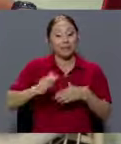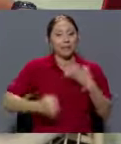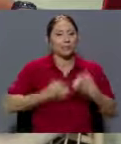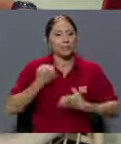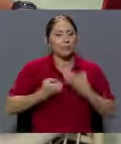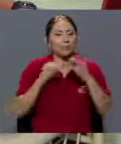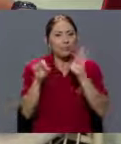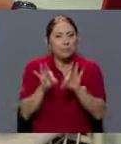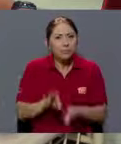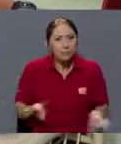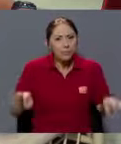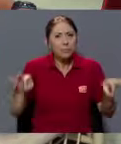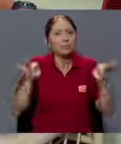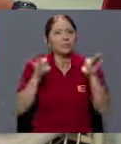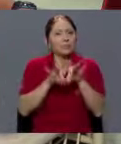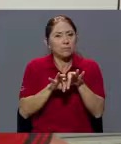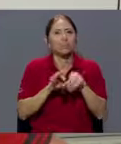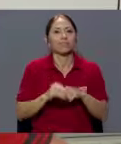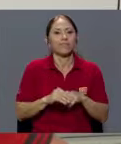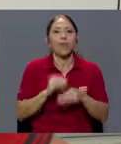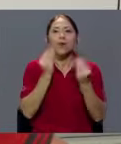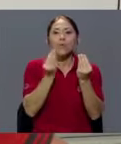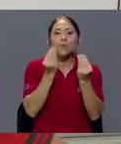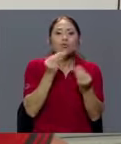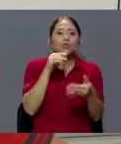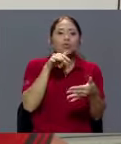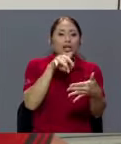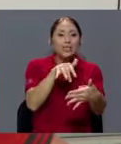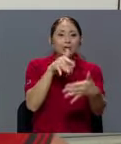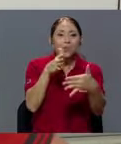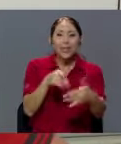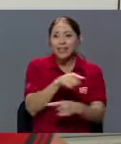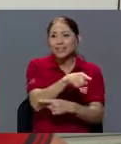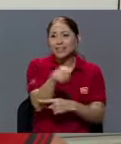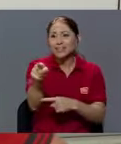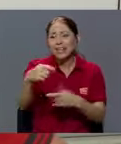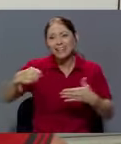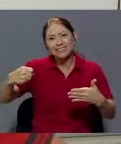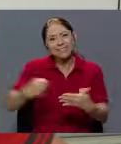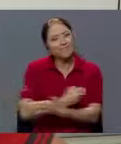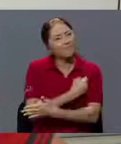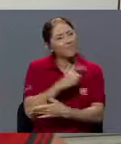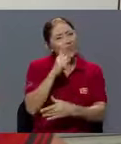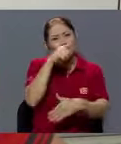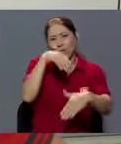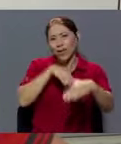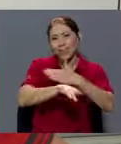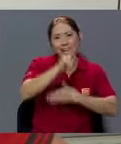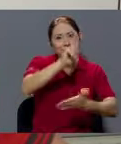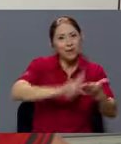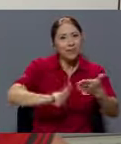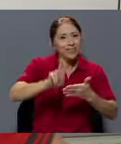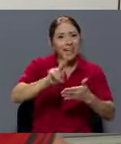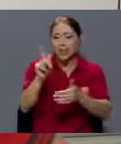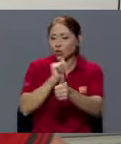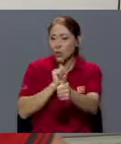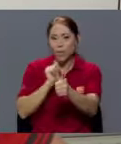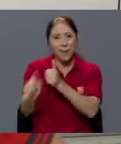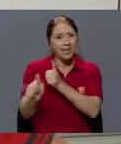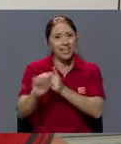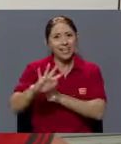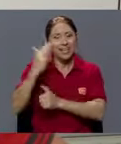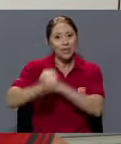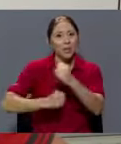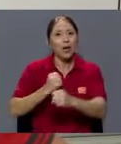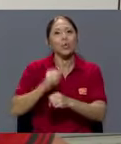dije, la parte emocional es muy importante y hay muchos estudiantes que lastimosamente no logran entrar a la universidad, no pasan su 5º